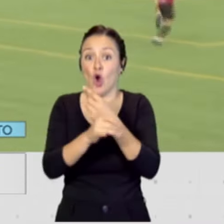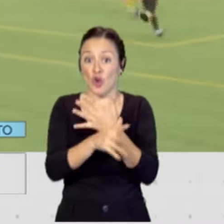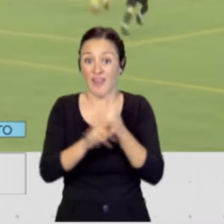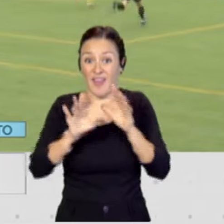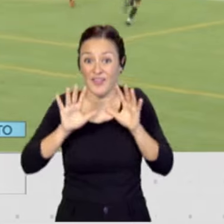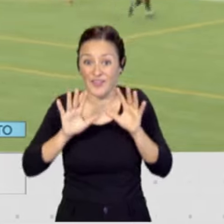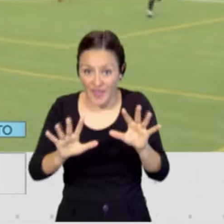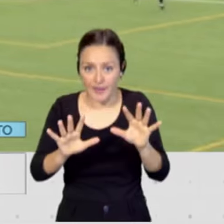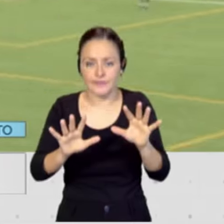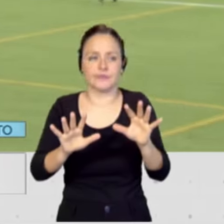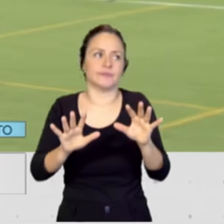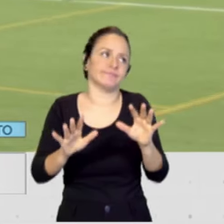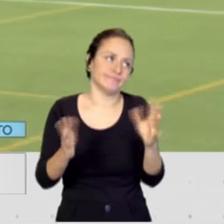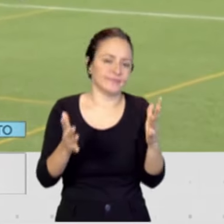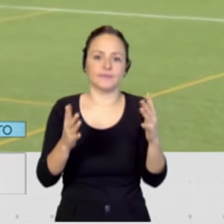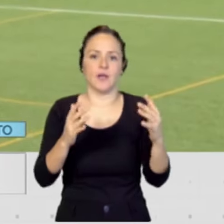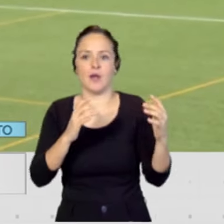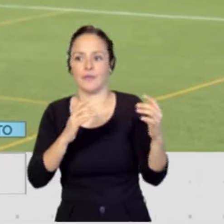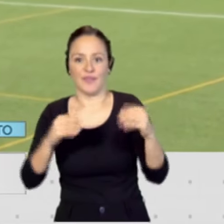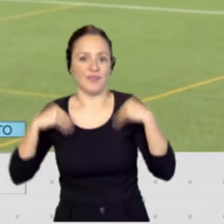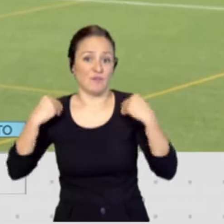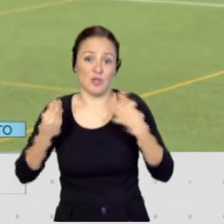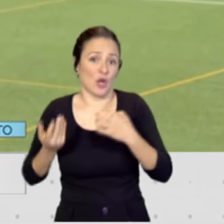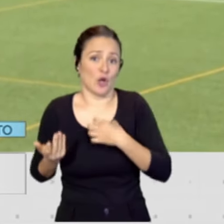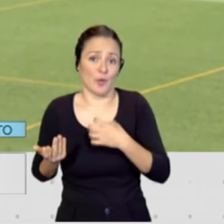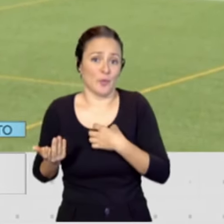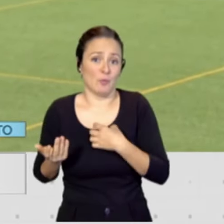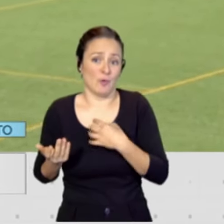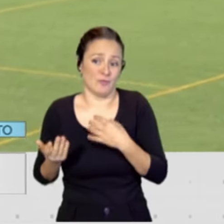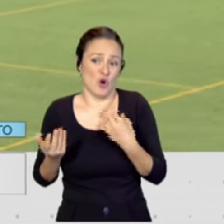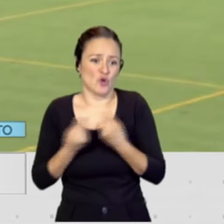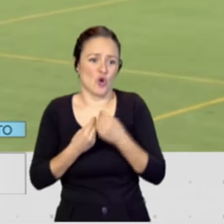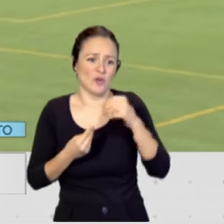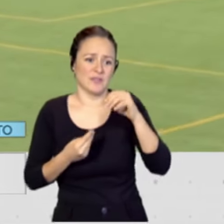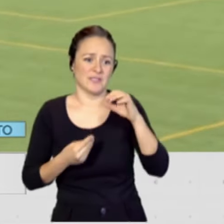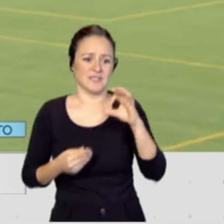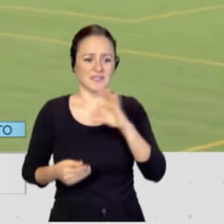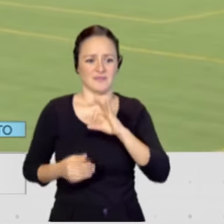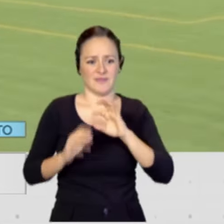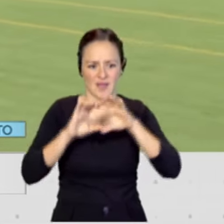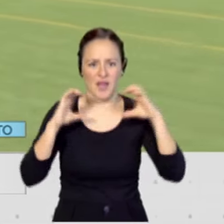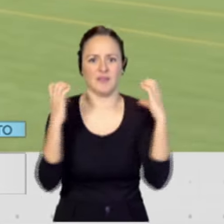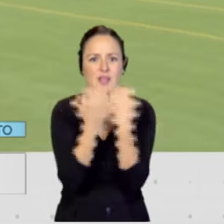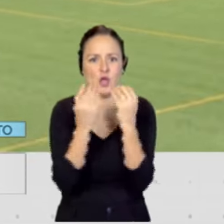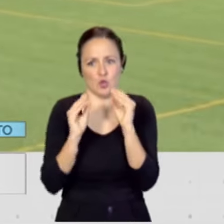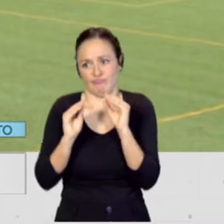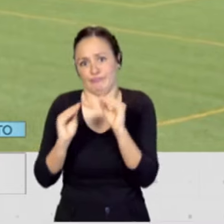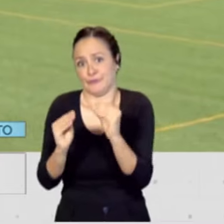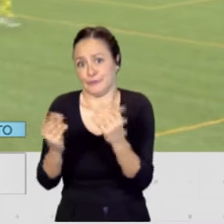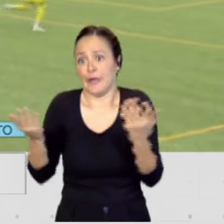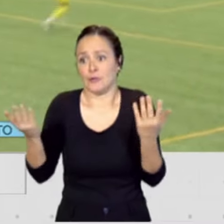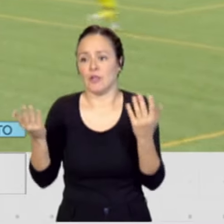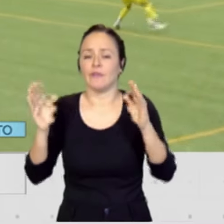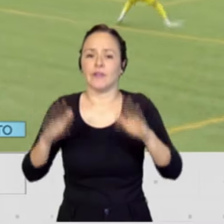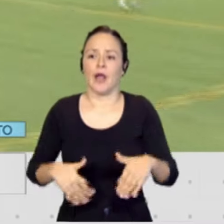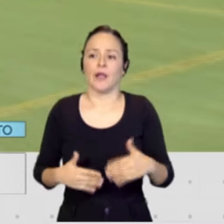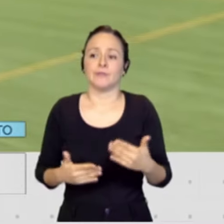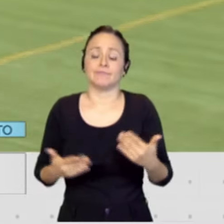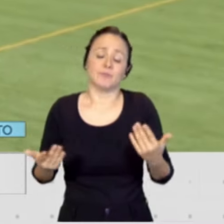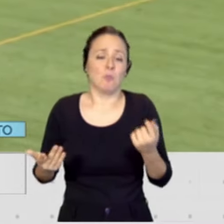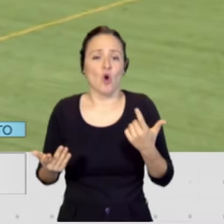no pudimos disputar los partidos en el Silvestre Carrillo y bueno el arranque fue malo y nos hemos mantenido en esa